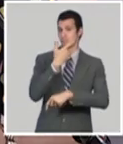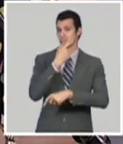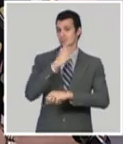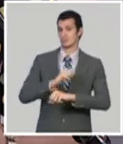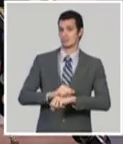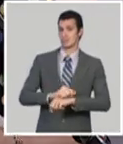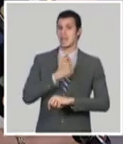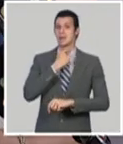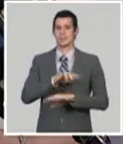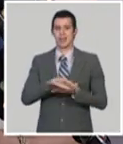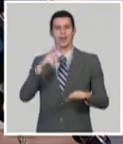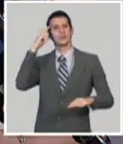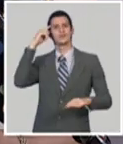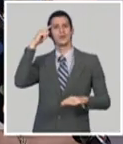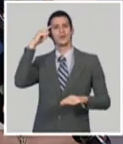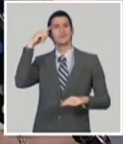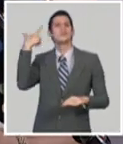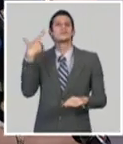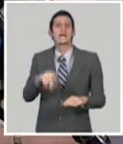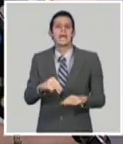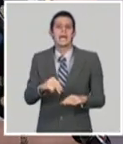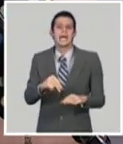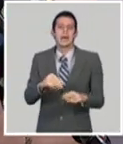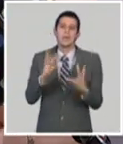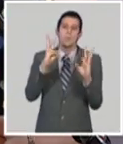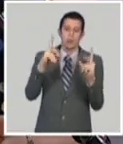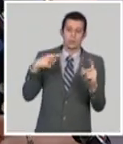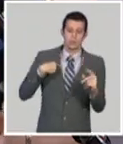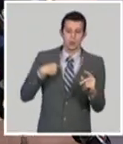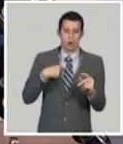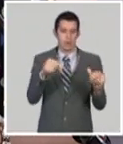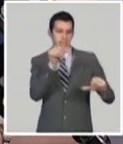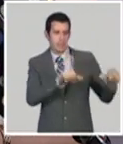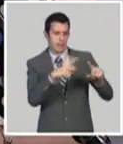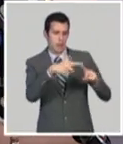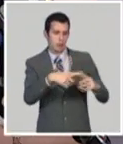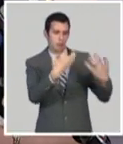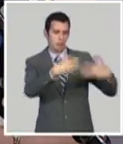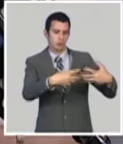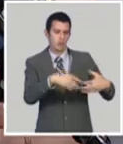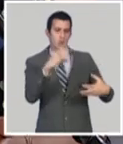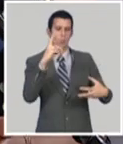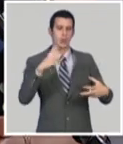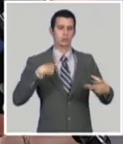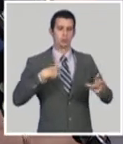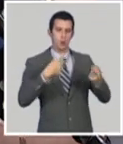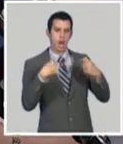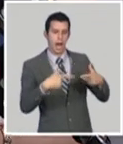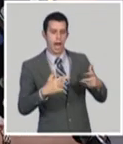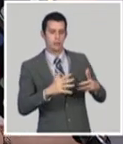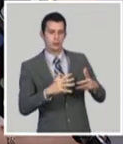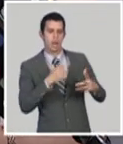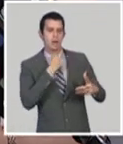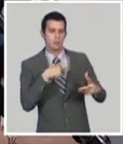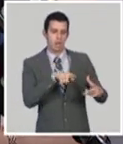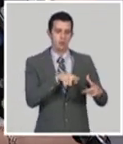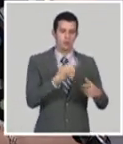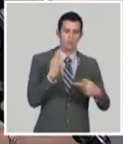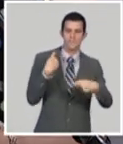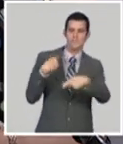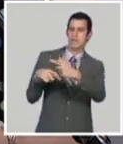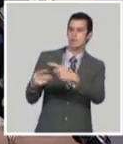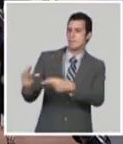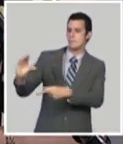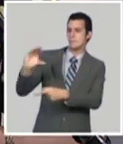la utilización del medicamento la fecha la data del tratamiento y esto es un trabajo muy